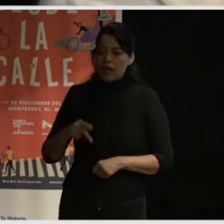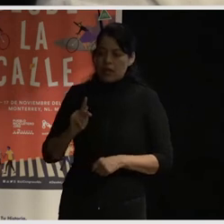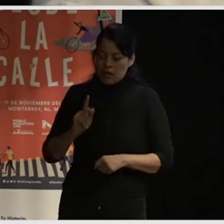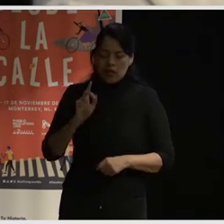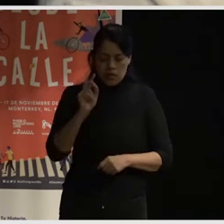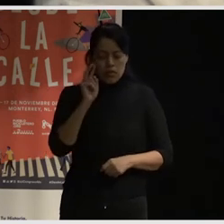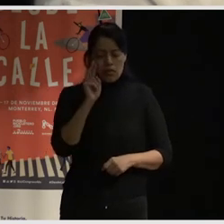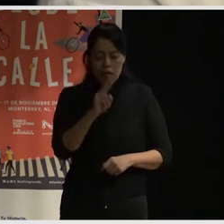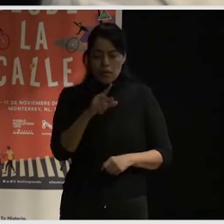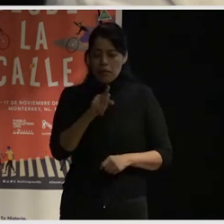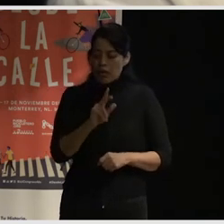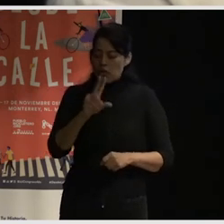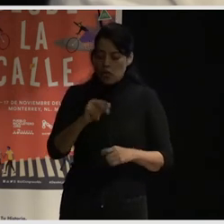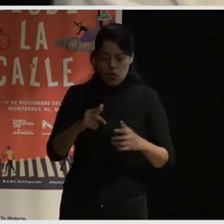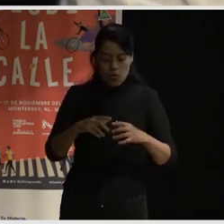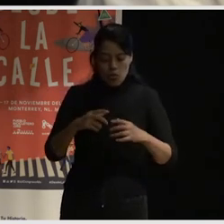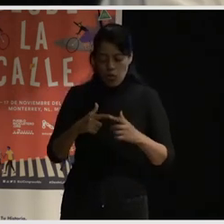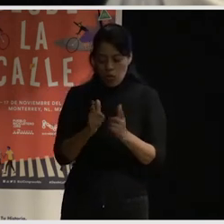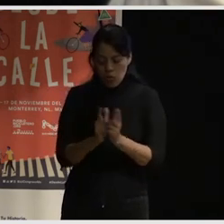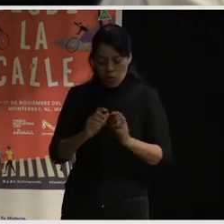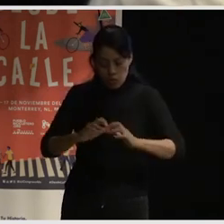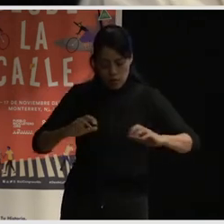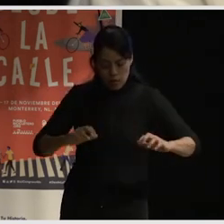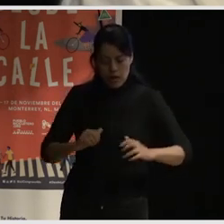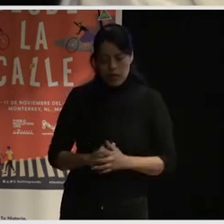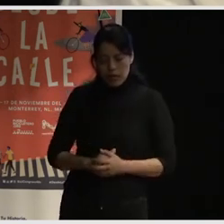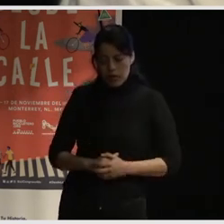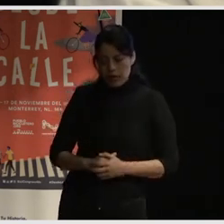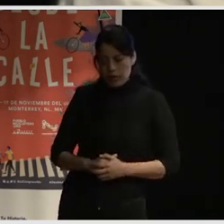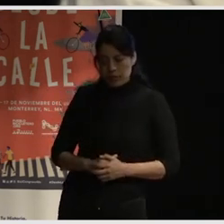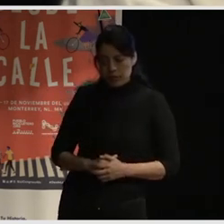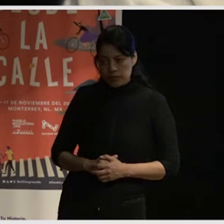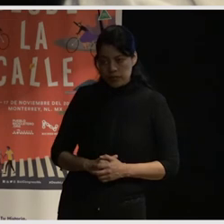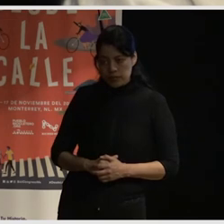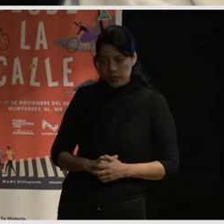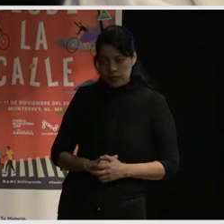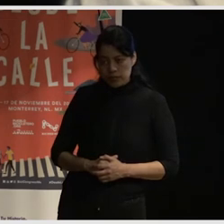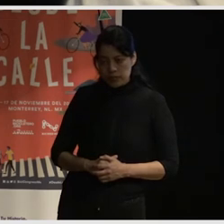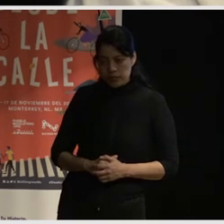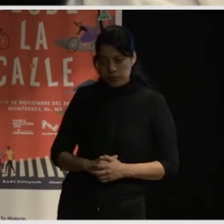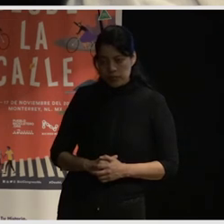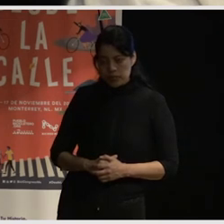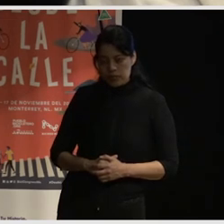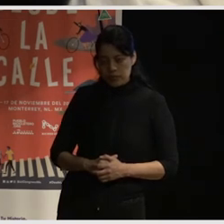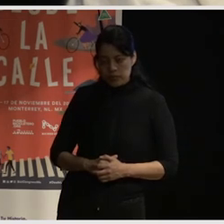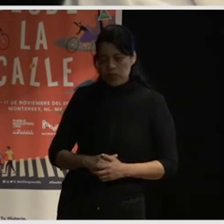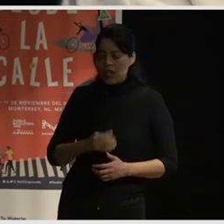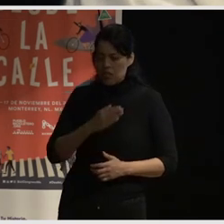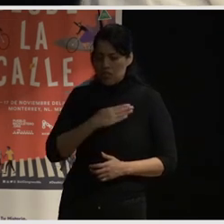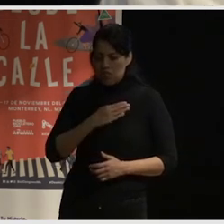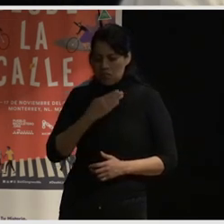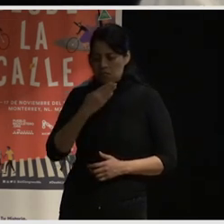no como un grupo segregado si no están que por el otro lado tiene tiene tiene esa para esa parte muy buena